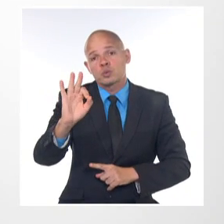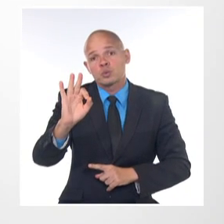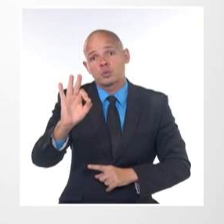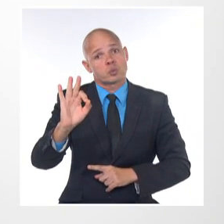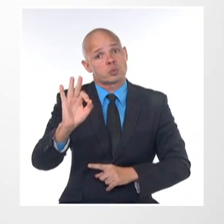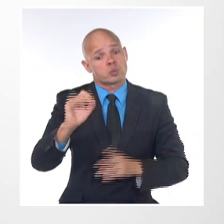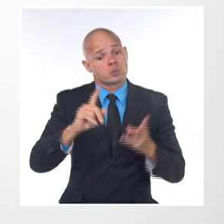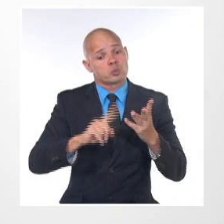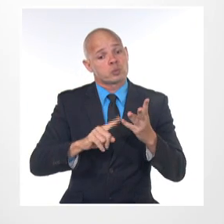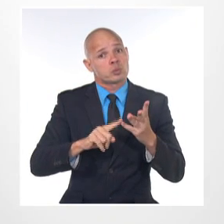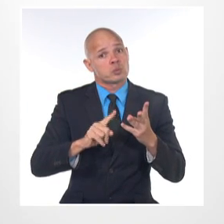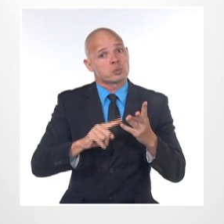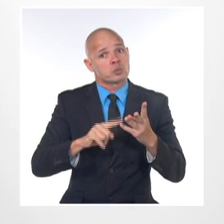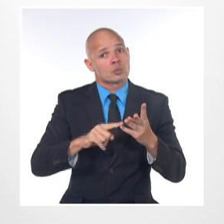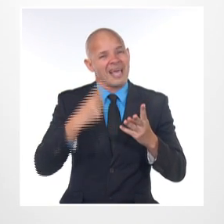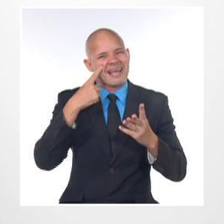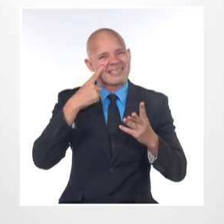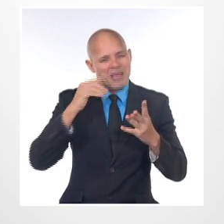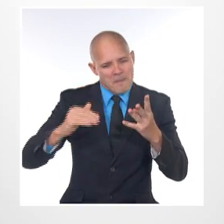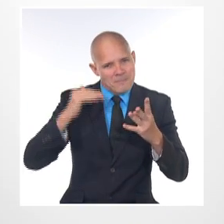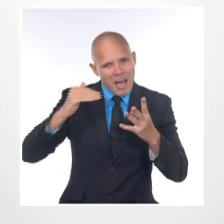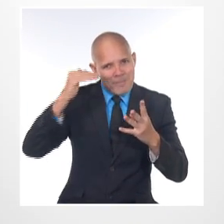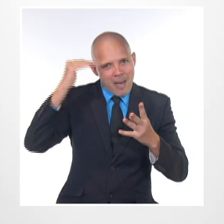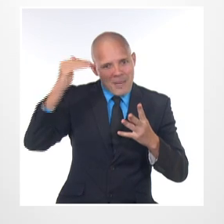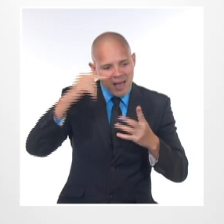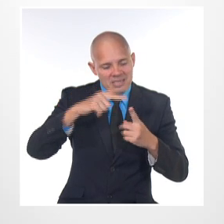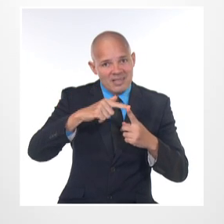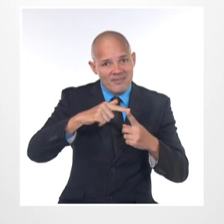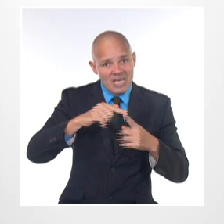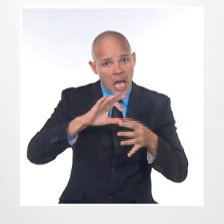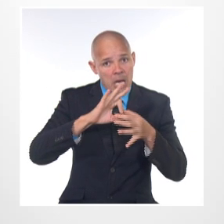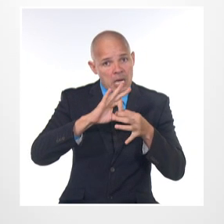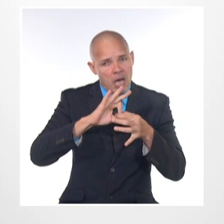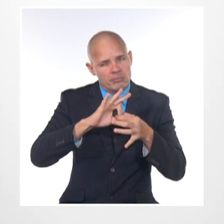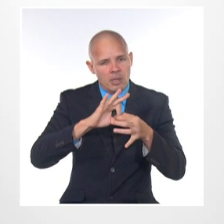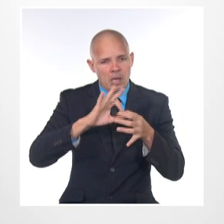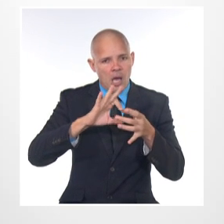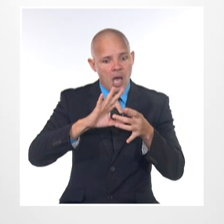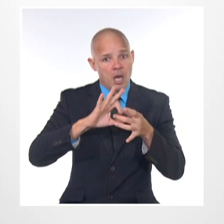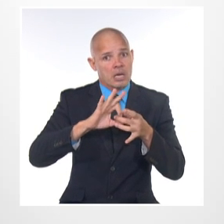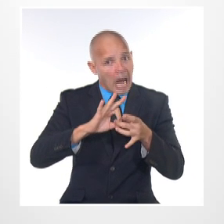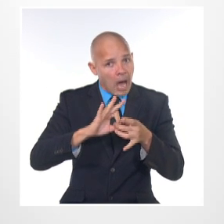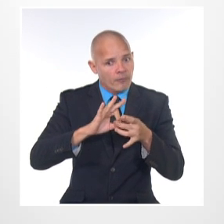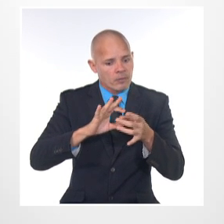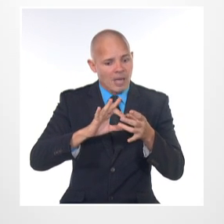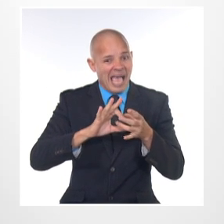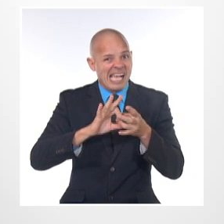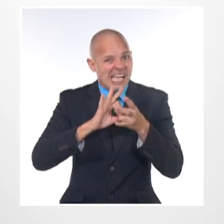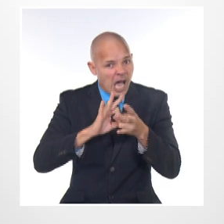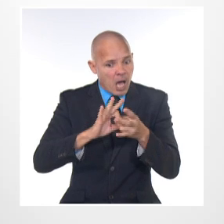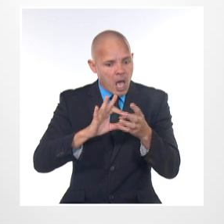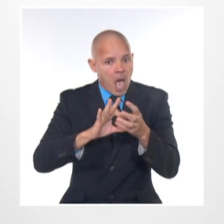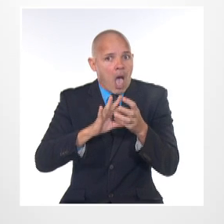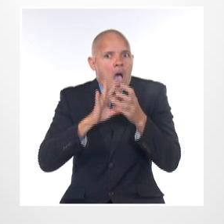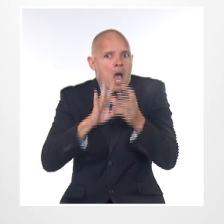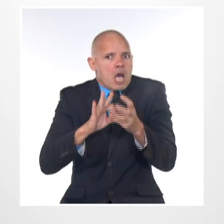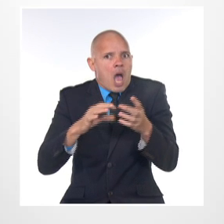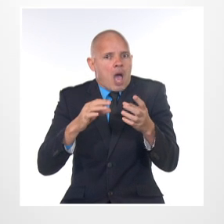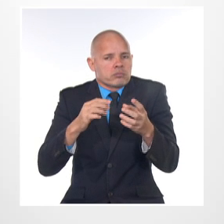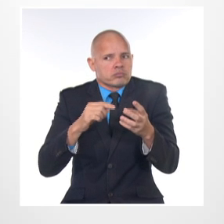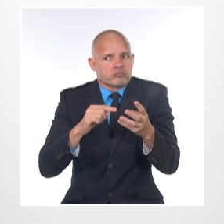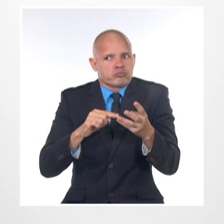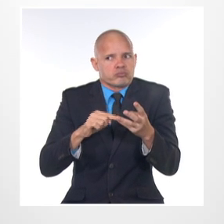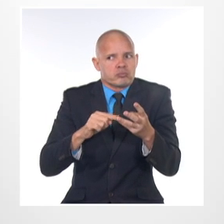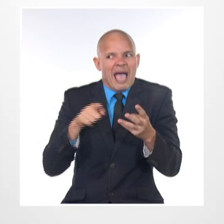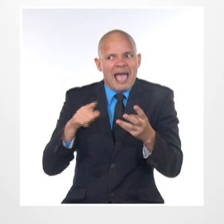de o sea, contra la persona que está cumpliendo. Y estos delitos, lo más importante es decir, que no es contra la persona, es contra ese funcionario,